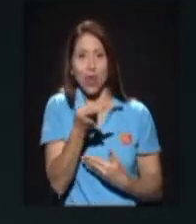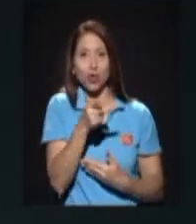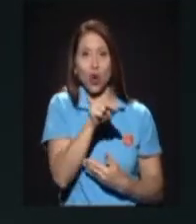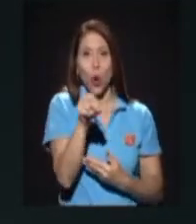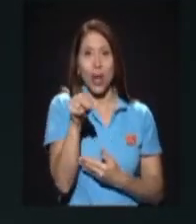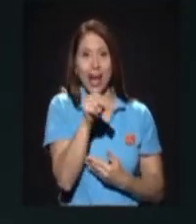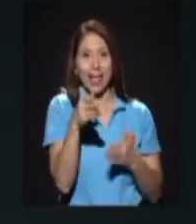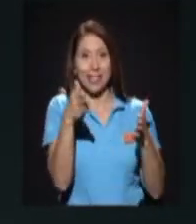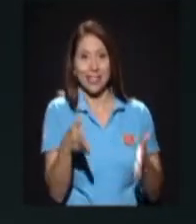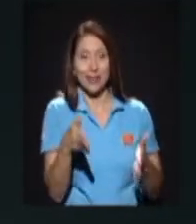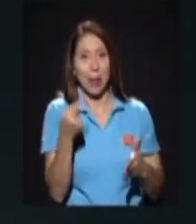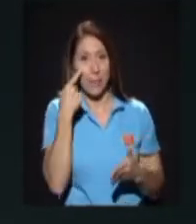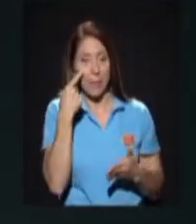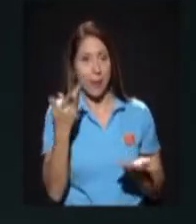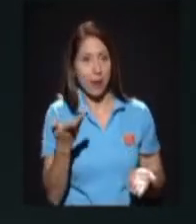Vean qué